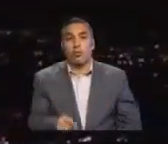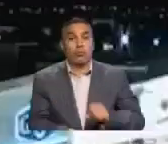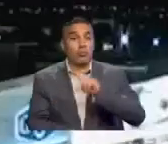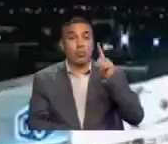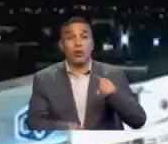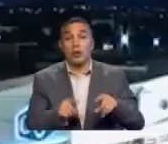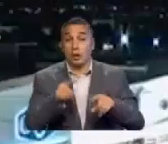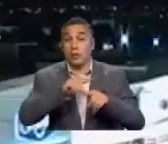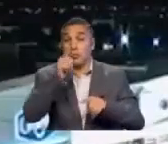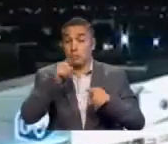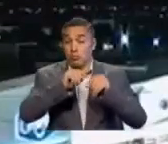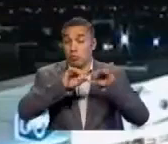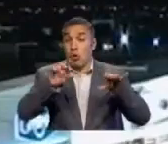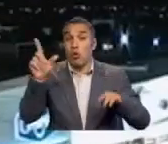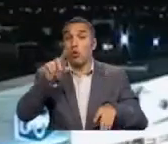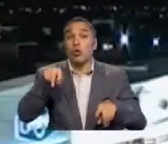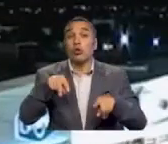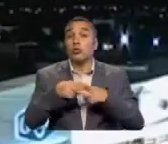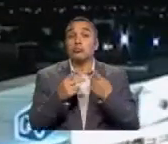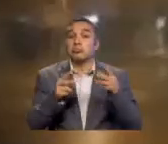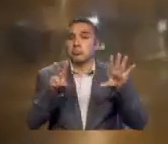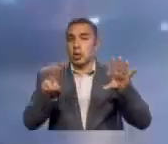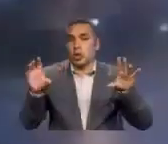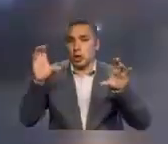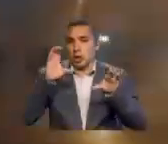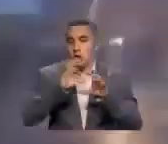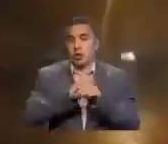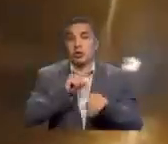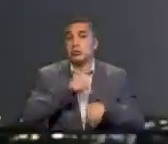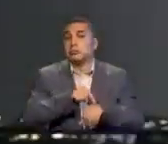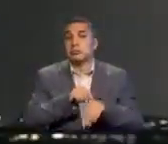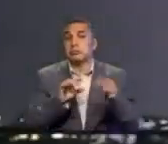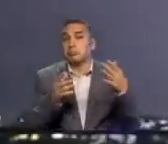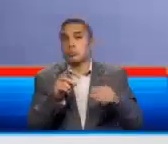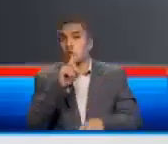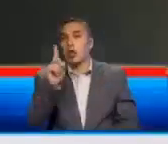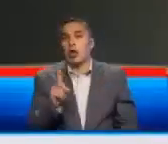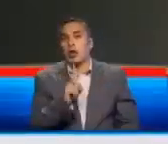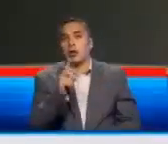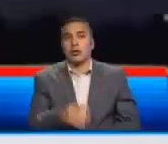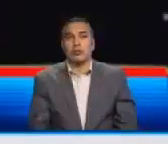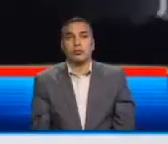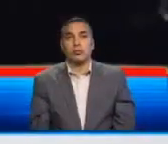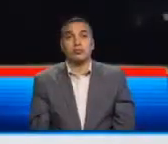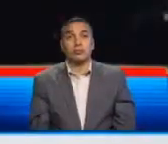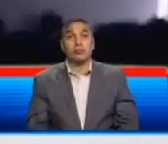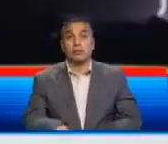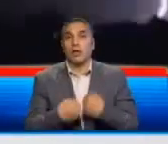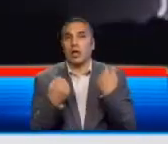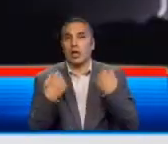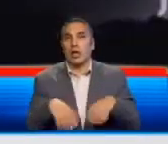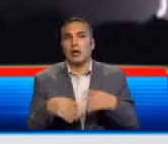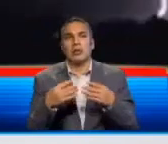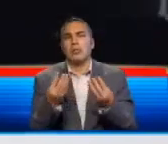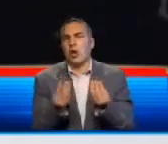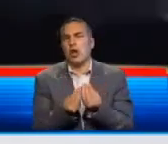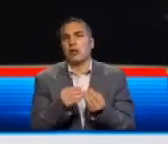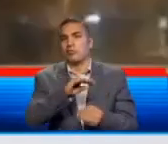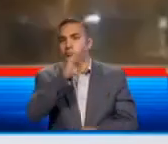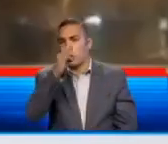tormenta eléctrica de este lunes inició cerca de las 7 de la noche y duró aproximadamente una hora, generando daños menores en